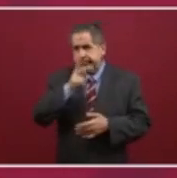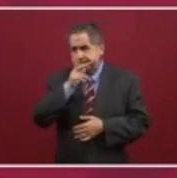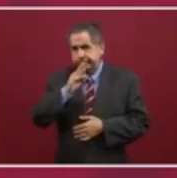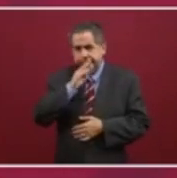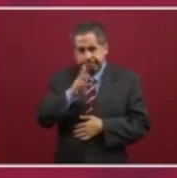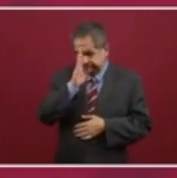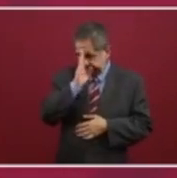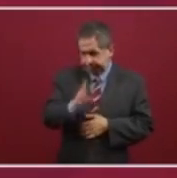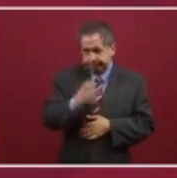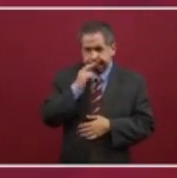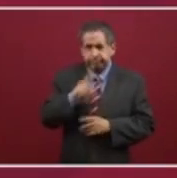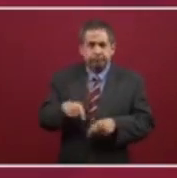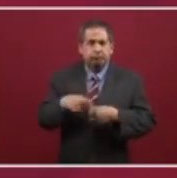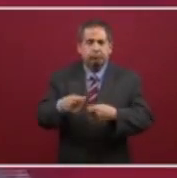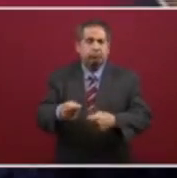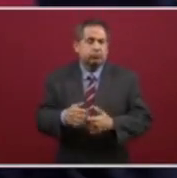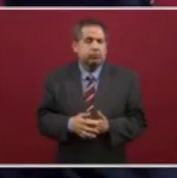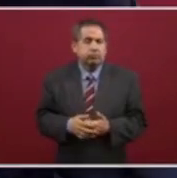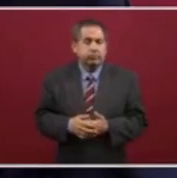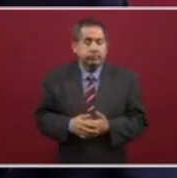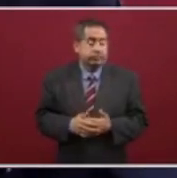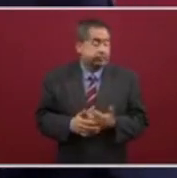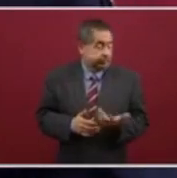familia. Y se genera